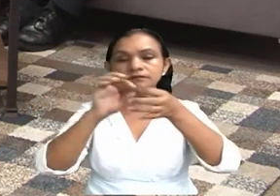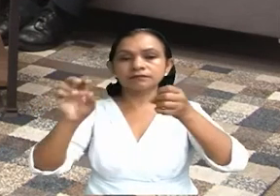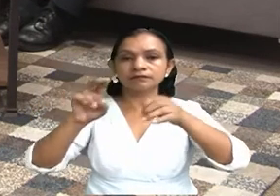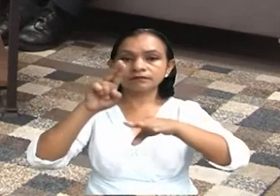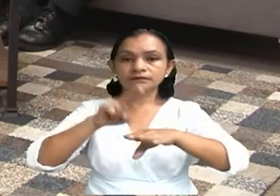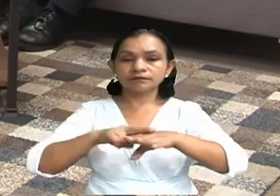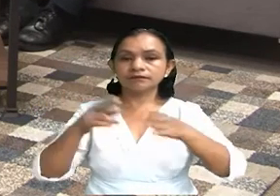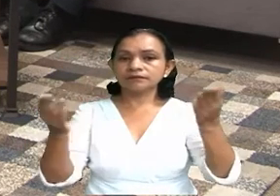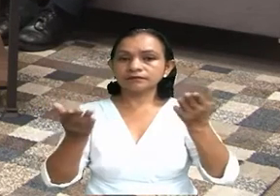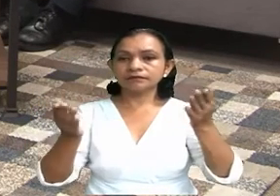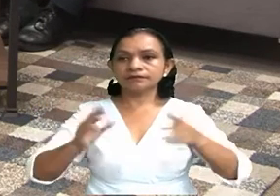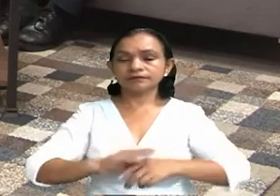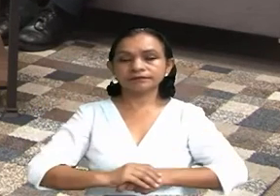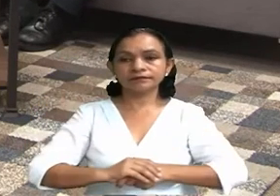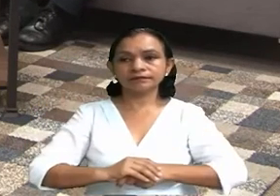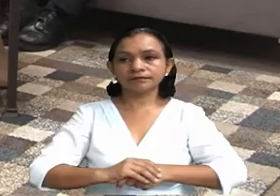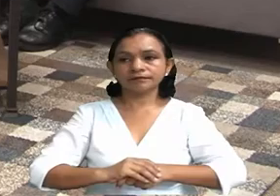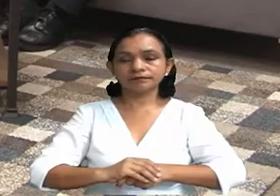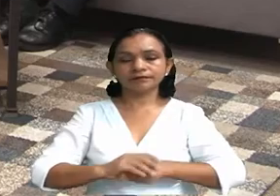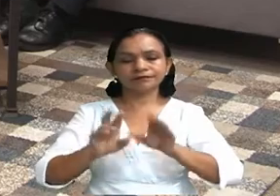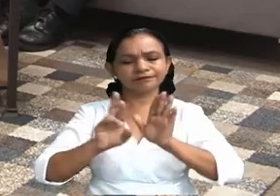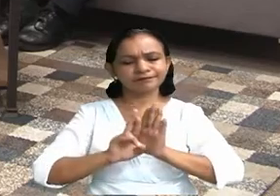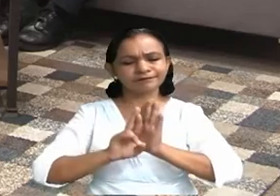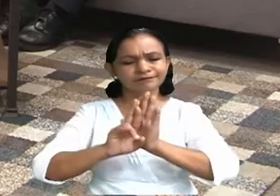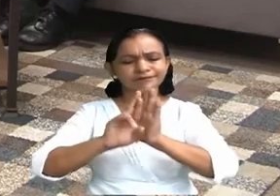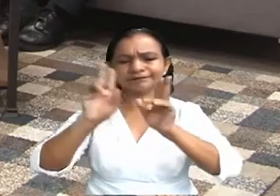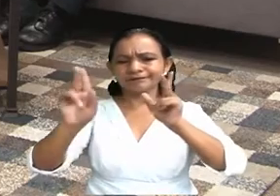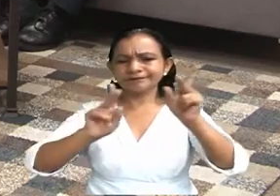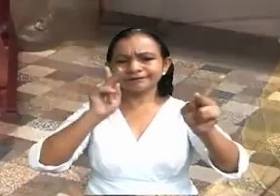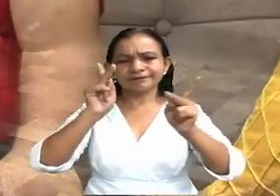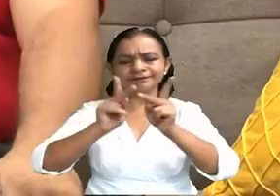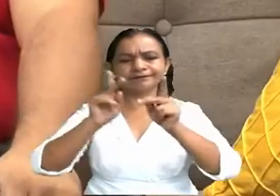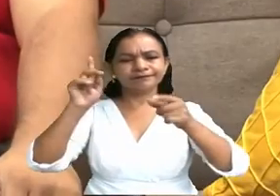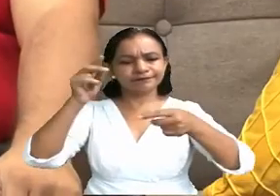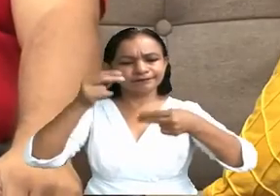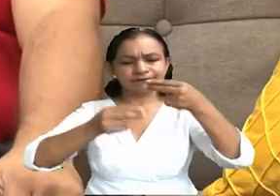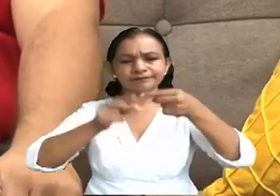Nacional? Respuestas muy concretas. Por favor. Uno,